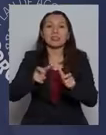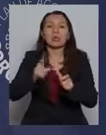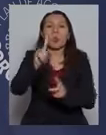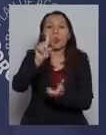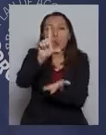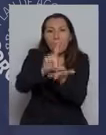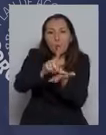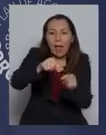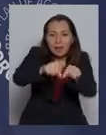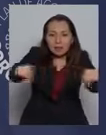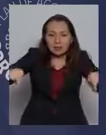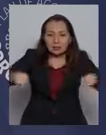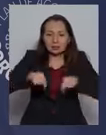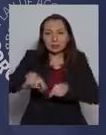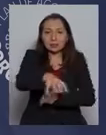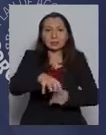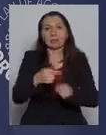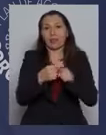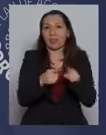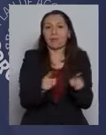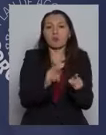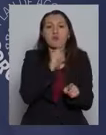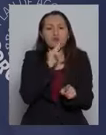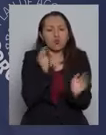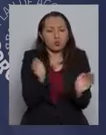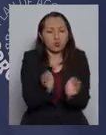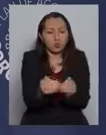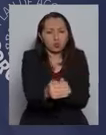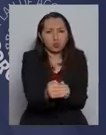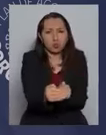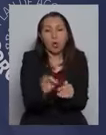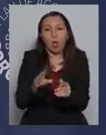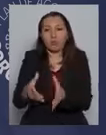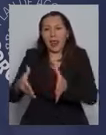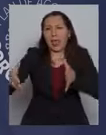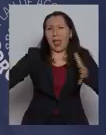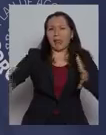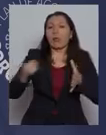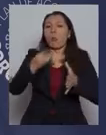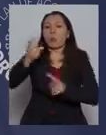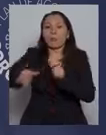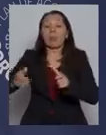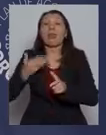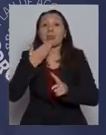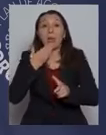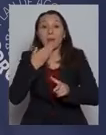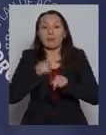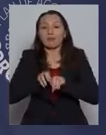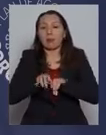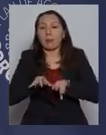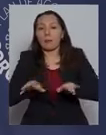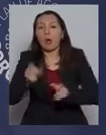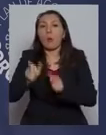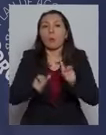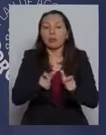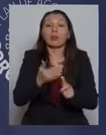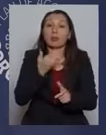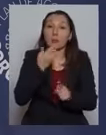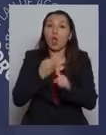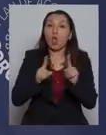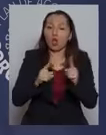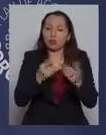en un territorio. Es muy distinto en un territorio pequeño, en un territorio más grande. También la dispersión y también otras